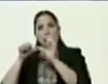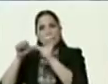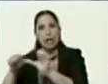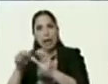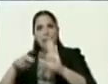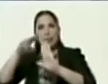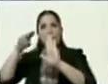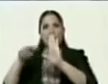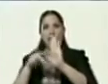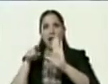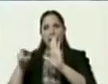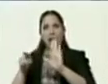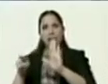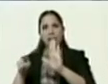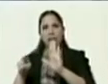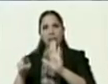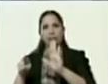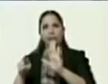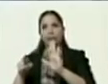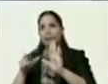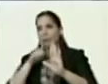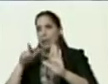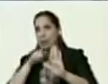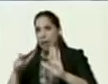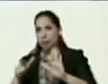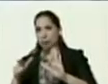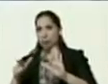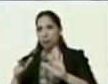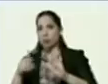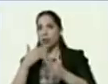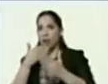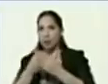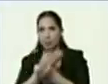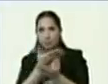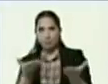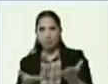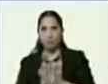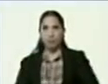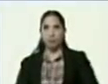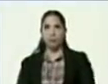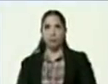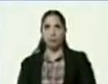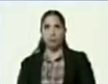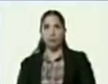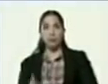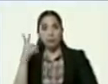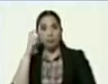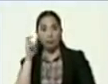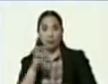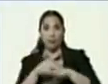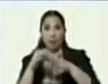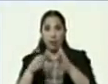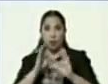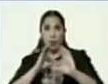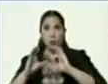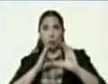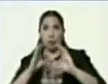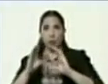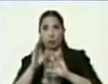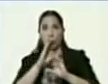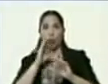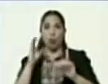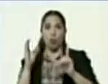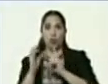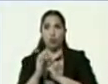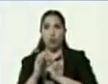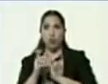de su estulticia y de su maldad muchísimas gracias escuchamos al ministro de comunicación e información Jorge Rodríguez